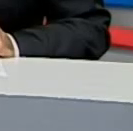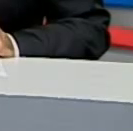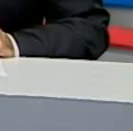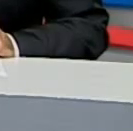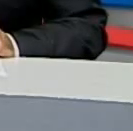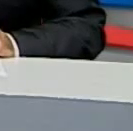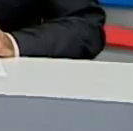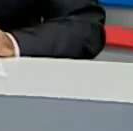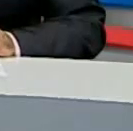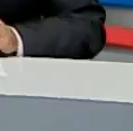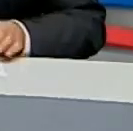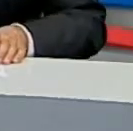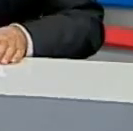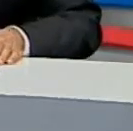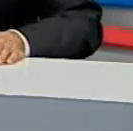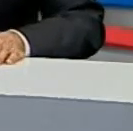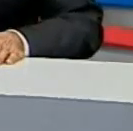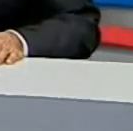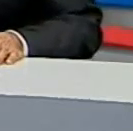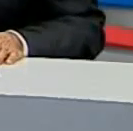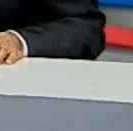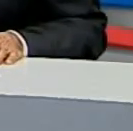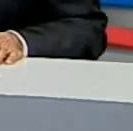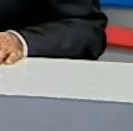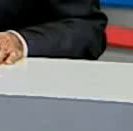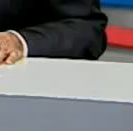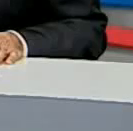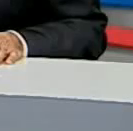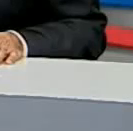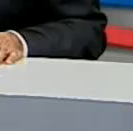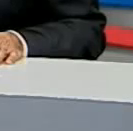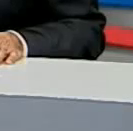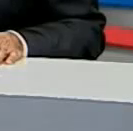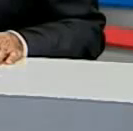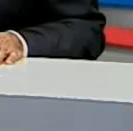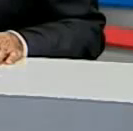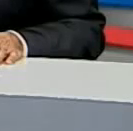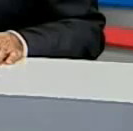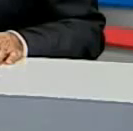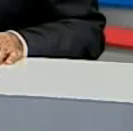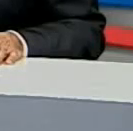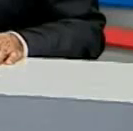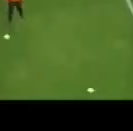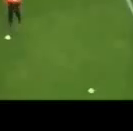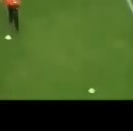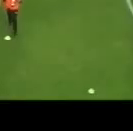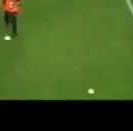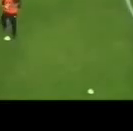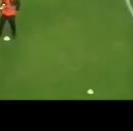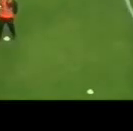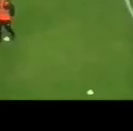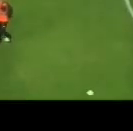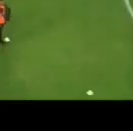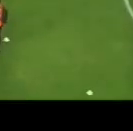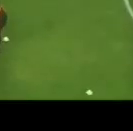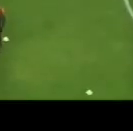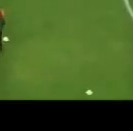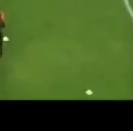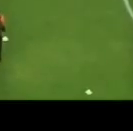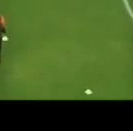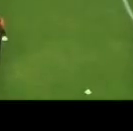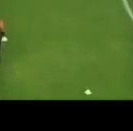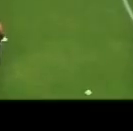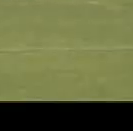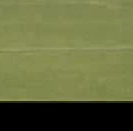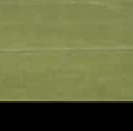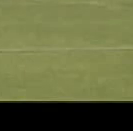Amigos, los esperamos como siempre en El Equipo a las 14 horas para revisar lo más interesante de una semana cargada de información, cuando se definirá ya